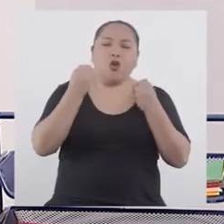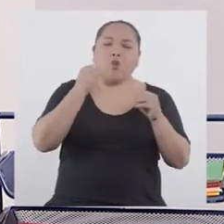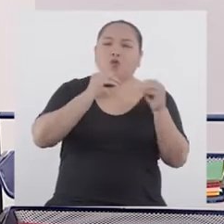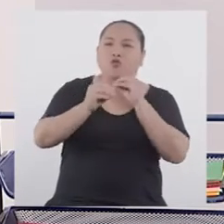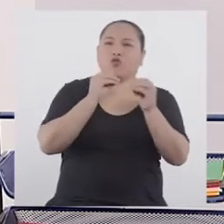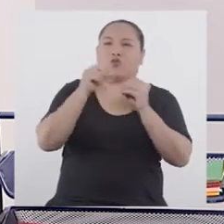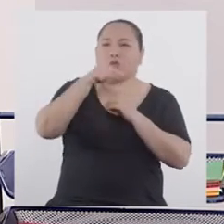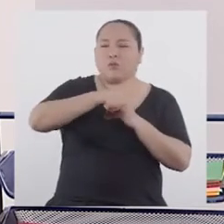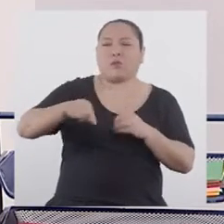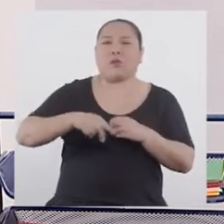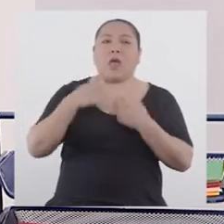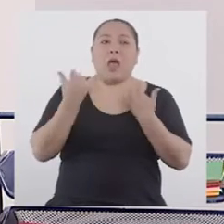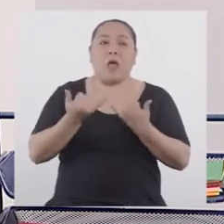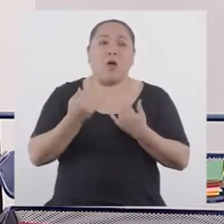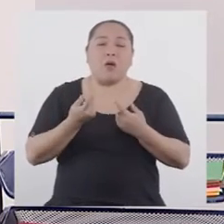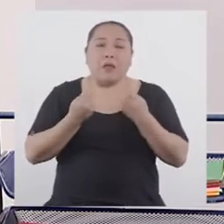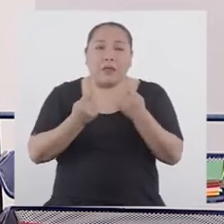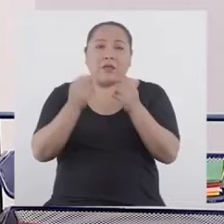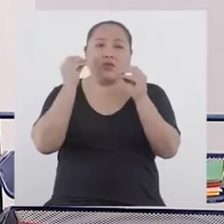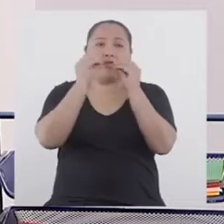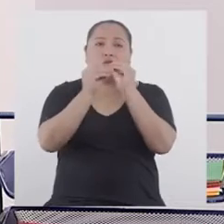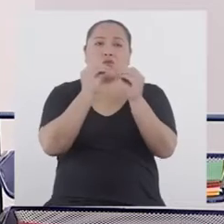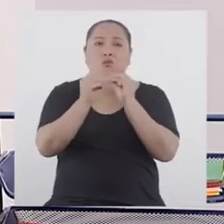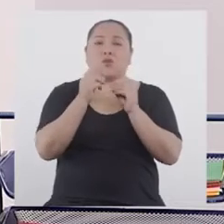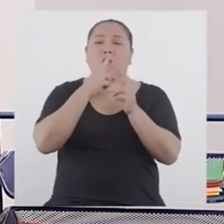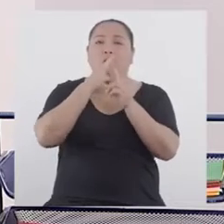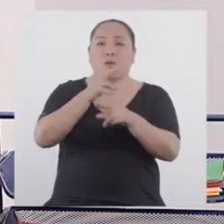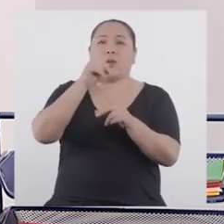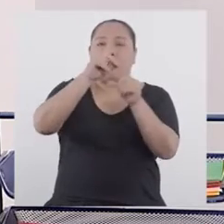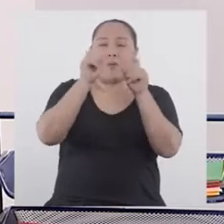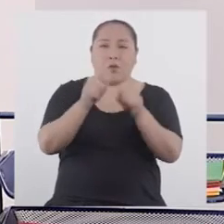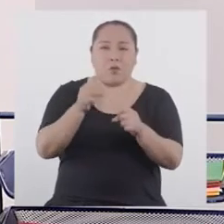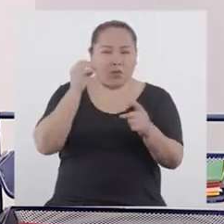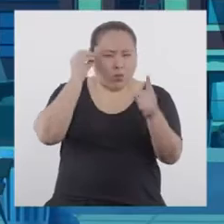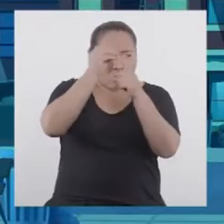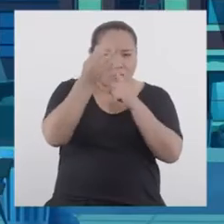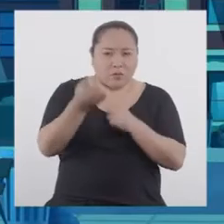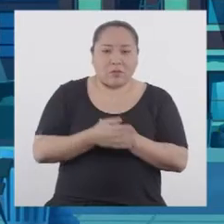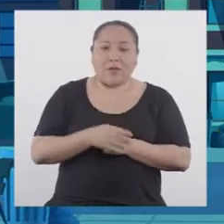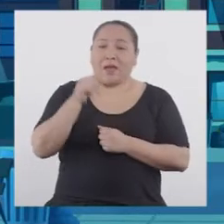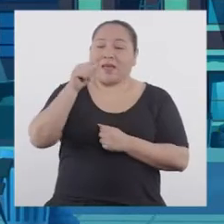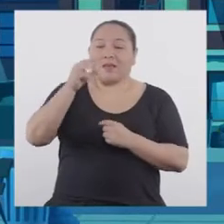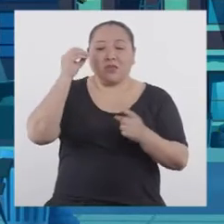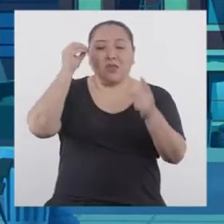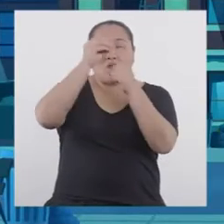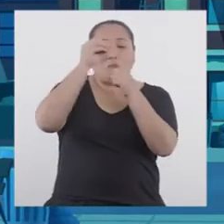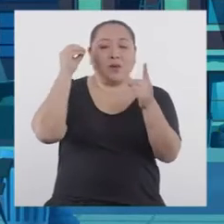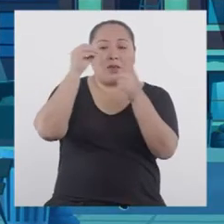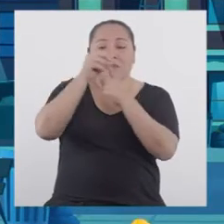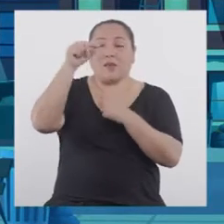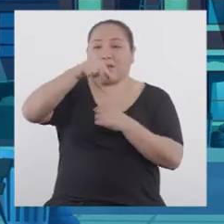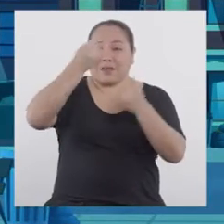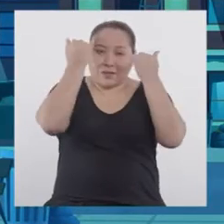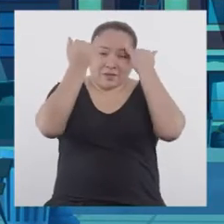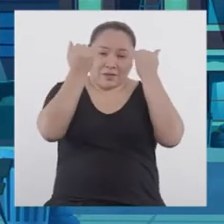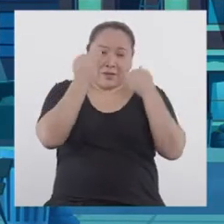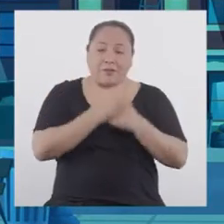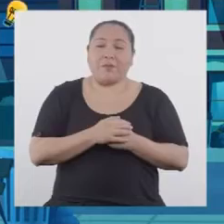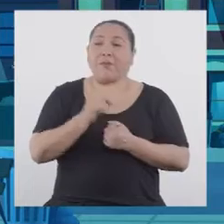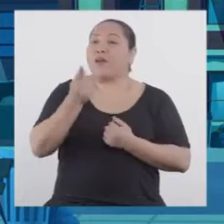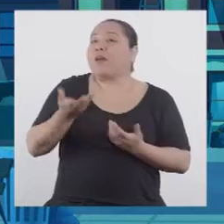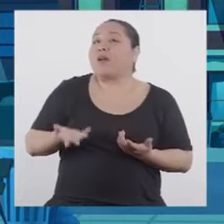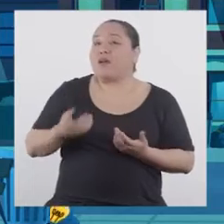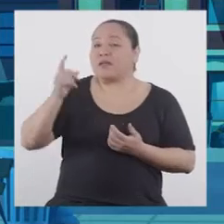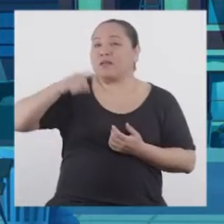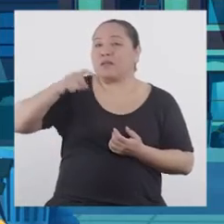acción. Ahora, ¿se trata de generar soluciones para responder a la pregunta desafiante? Ese es el objetivo en esta etapa,